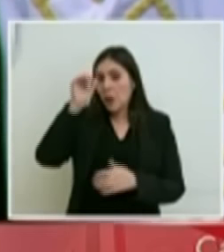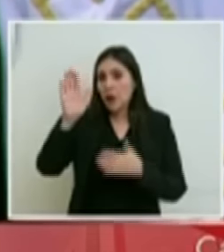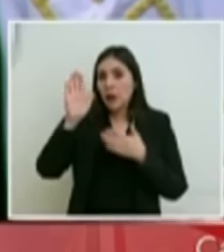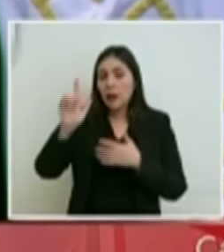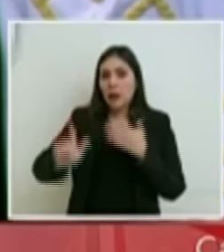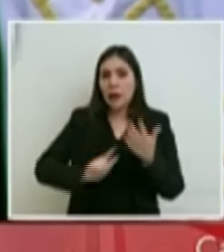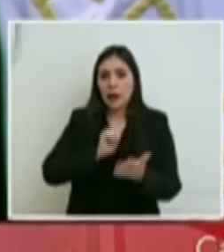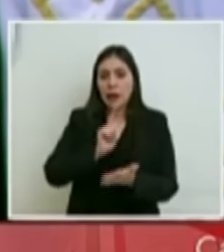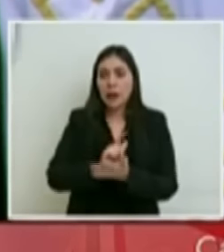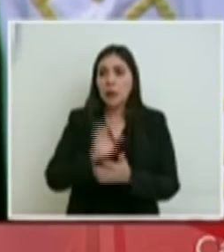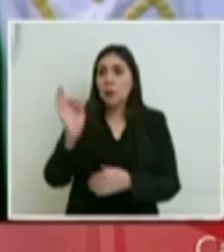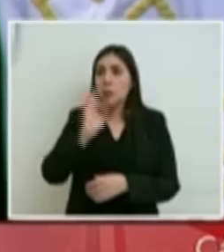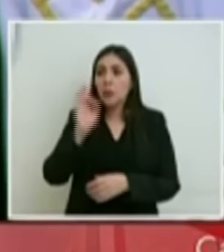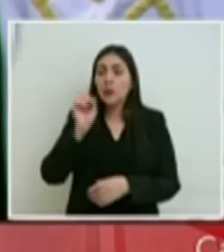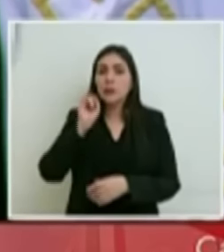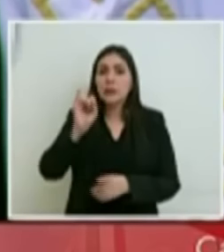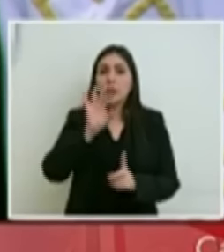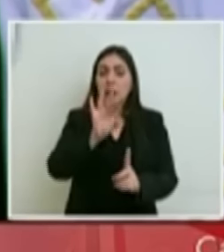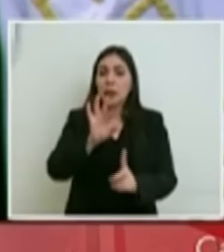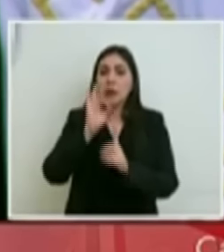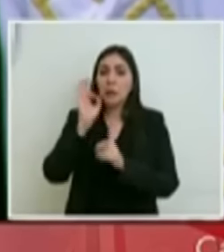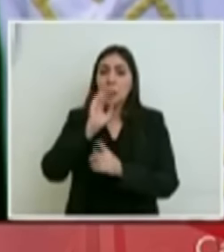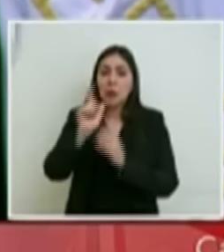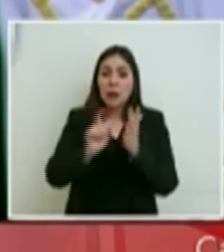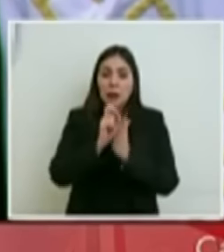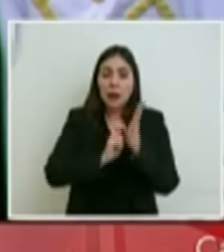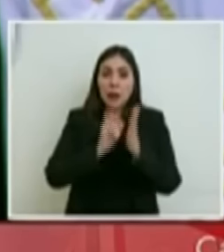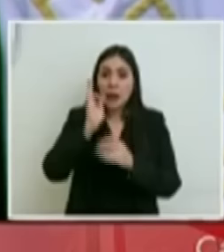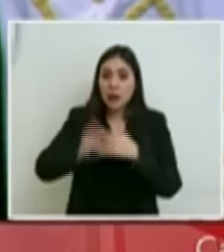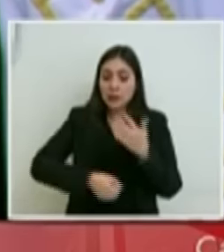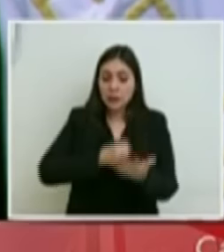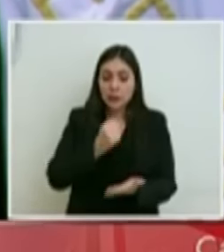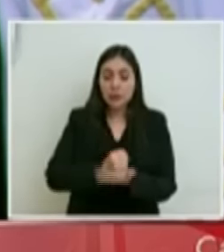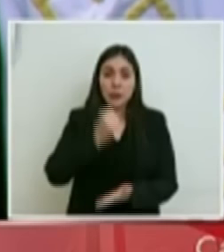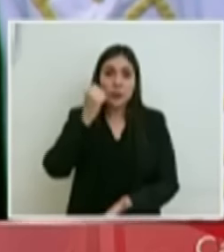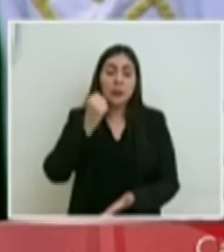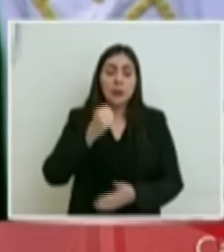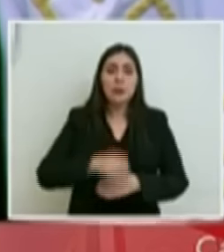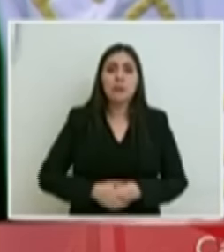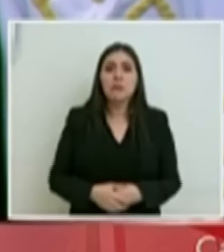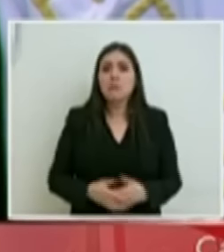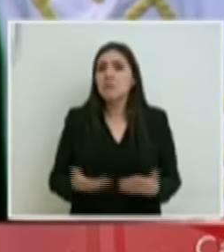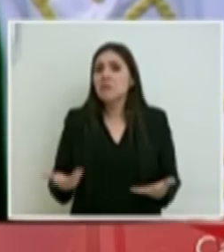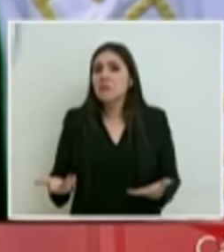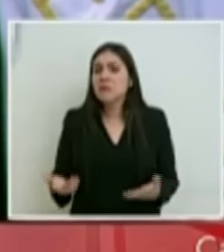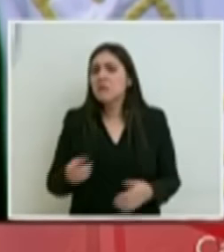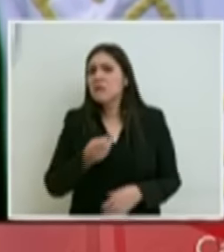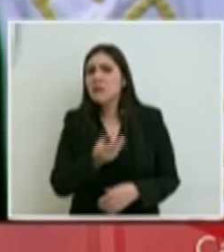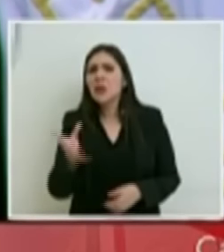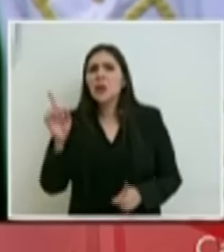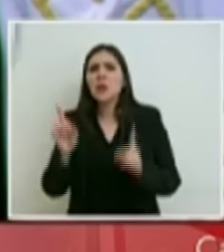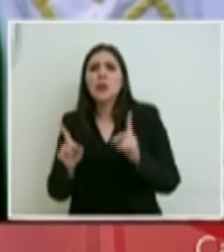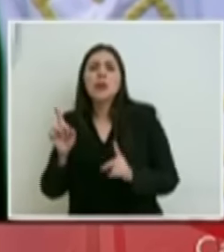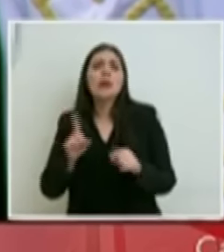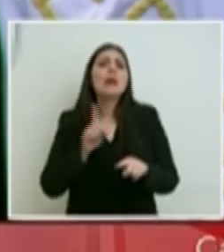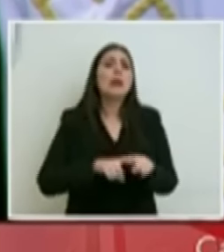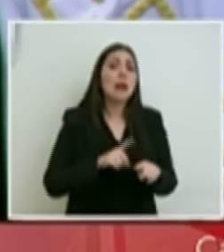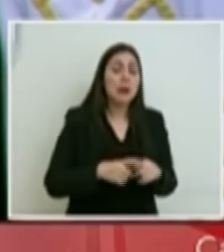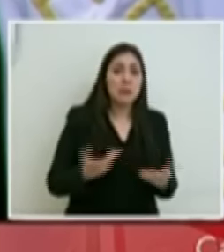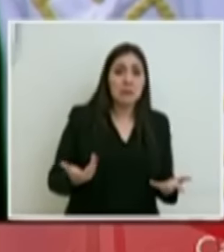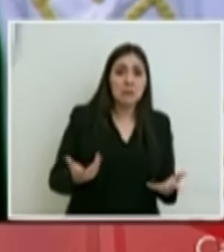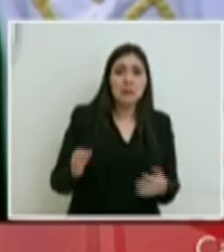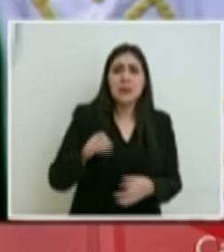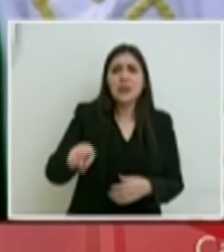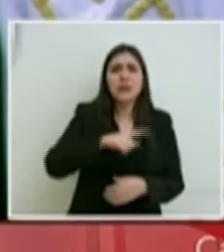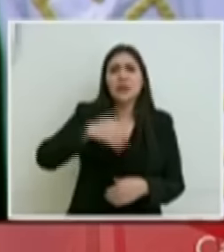de quienes resultan electos si la reforma se aprueba. ¿Por qué y de quiénes vamos a dudar si no sabemos ni siquiera